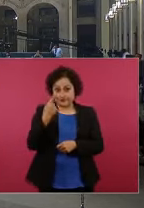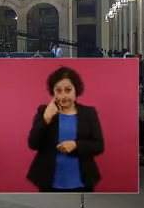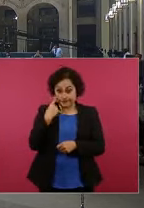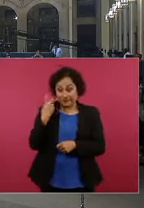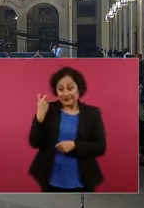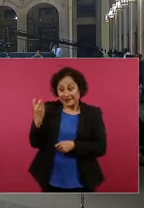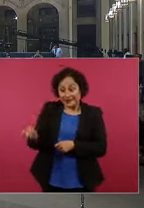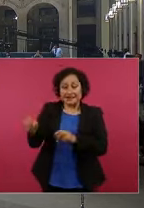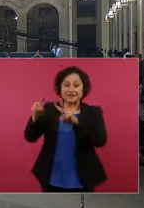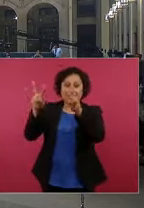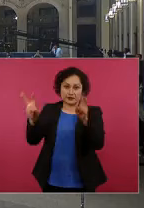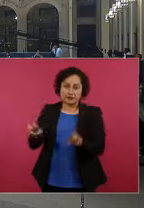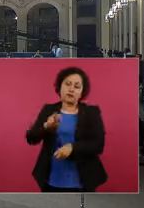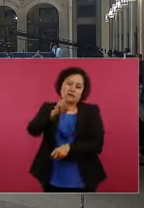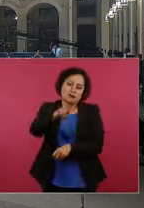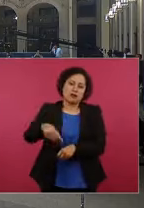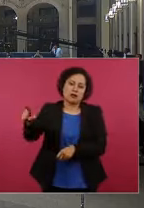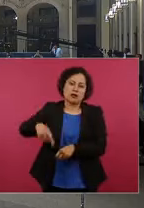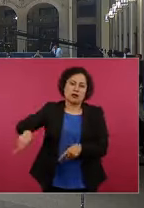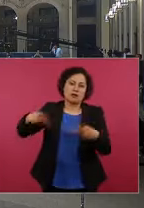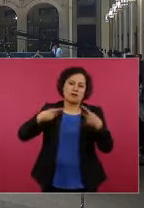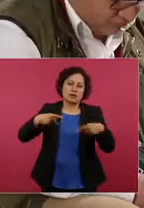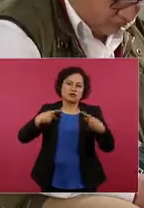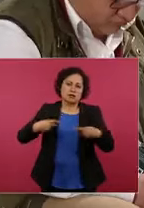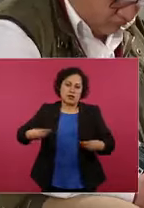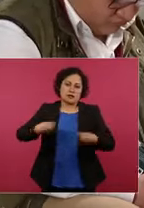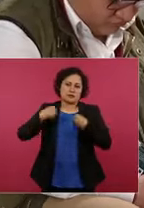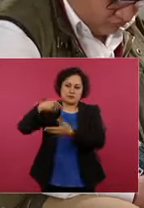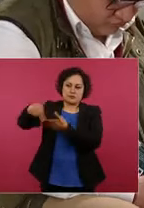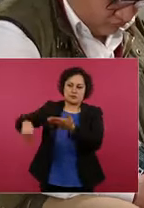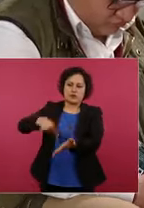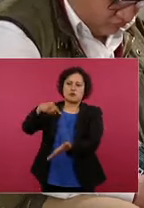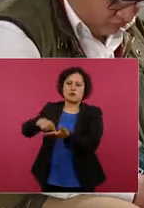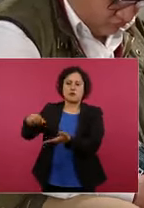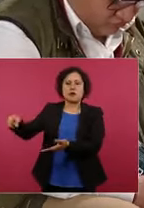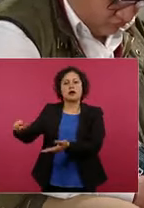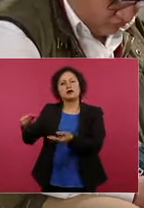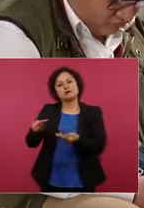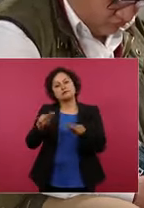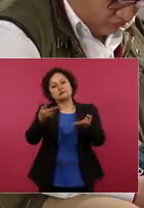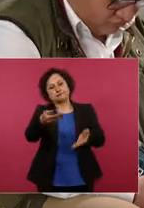envían muchos saludos los pobladores de ahí, para mí